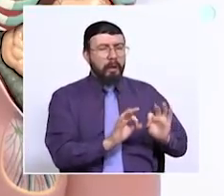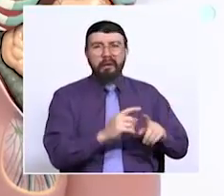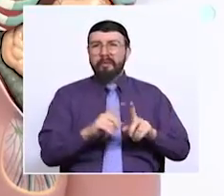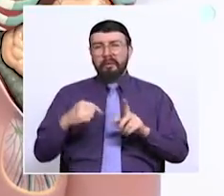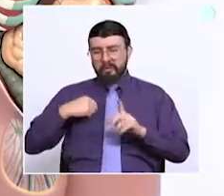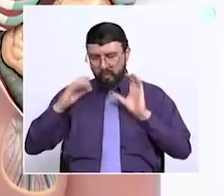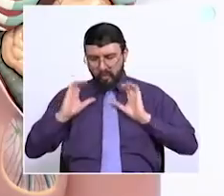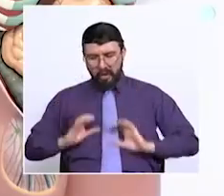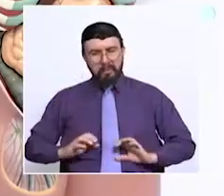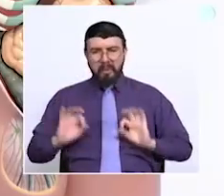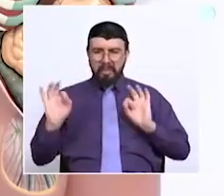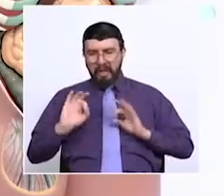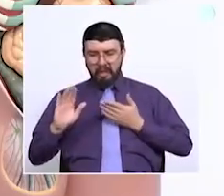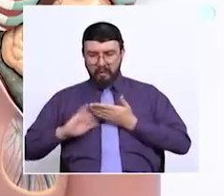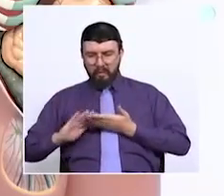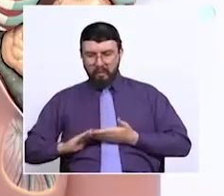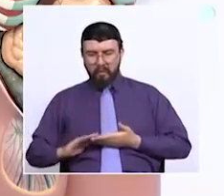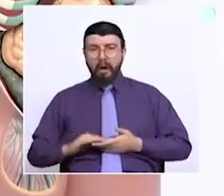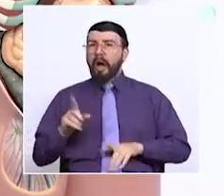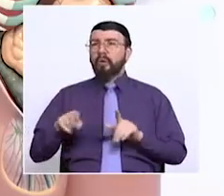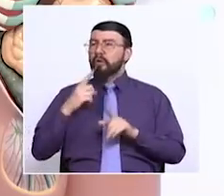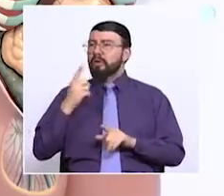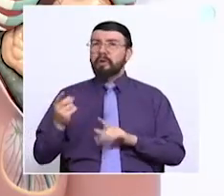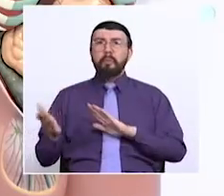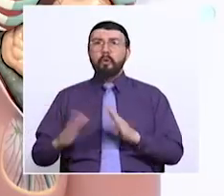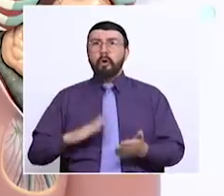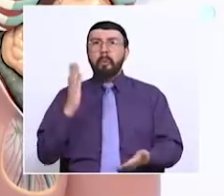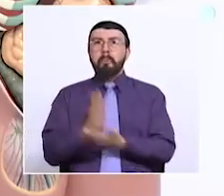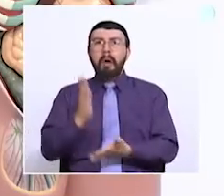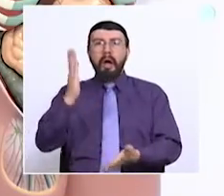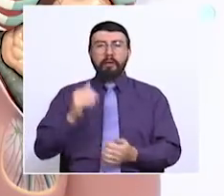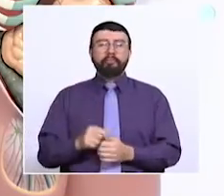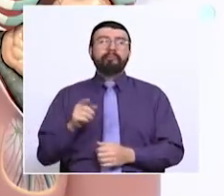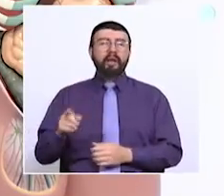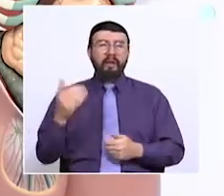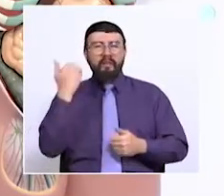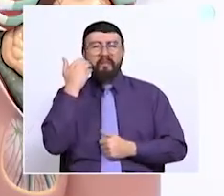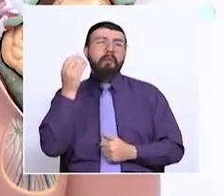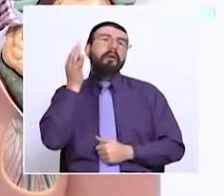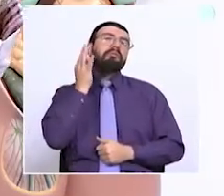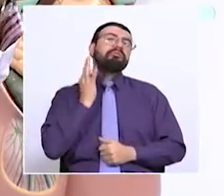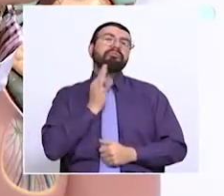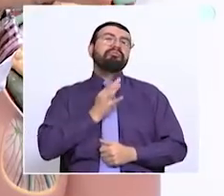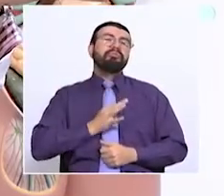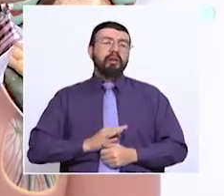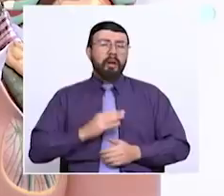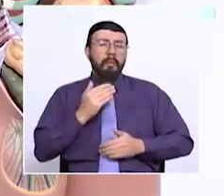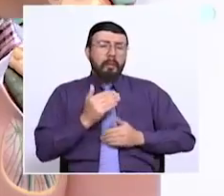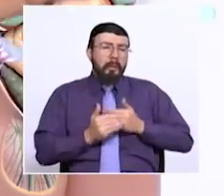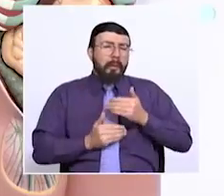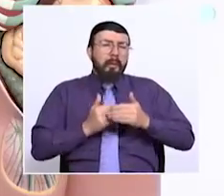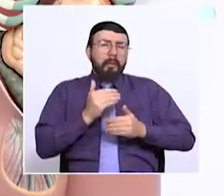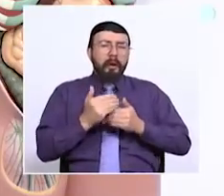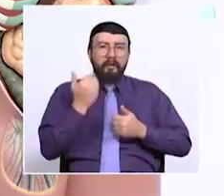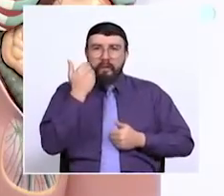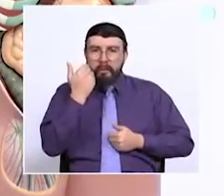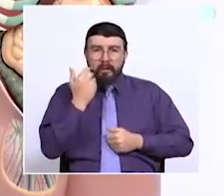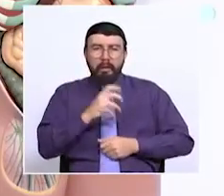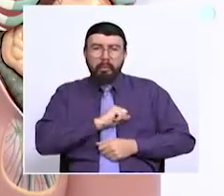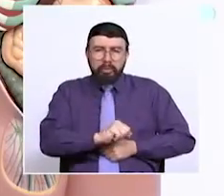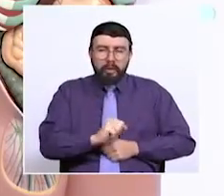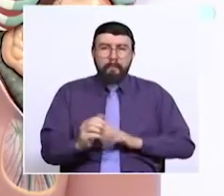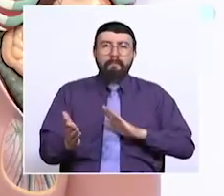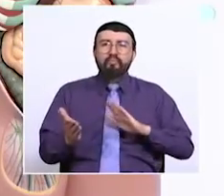Muerte súbita, se murió de repente, como muchos dicen, enfermedad arterial, y estaban incubando a una enfermedad que los llevó a ese